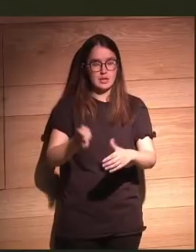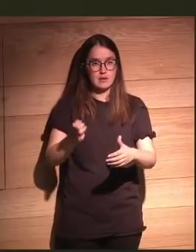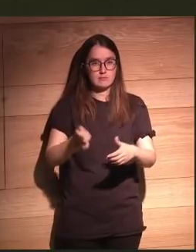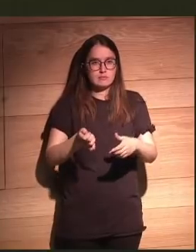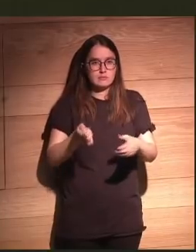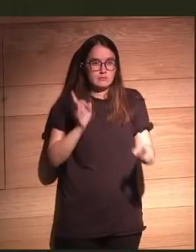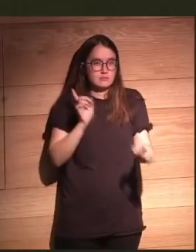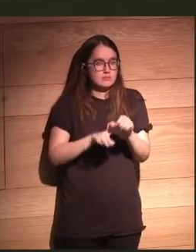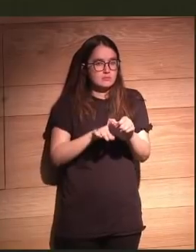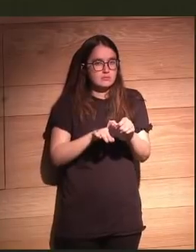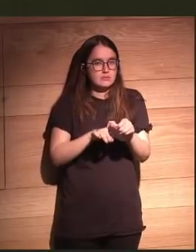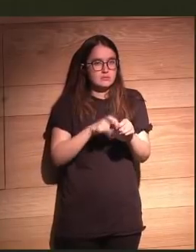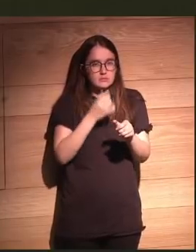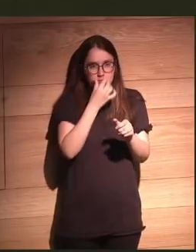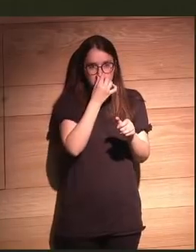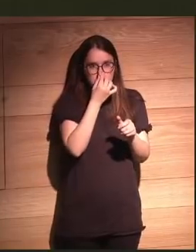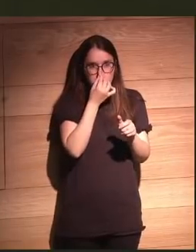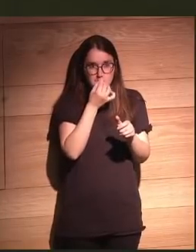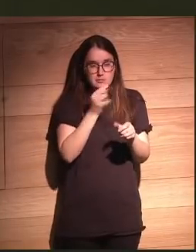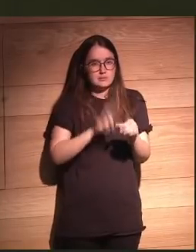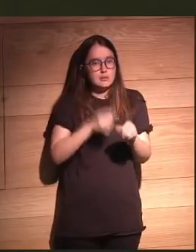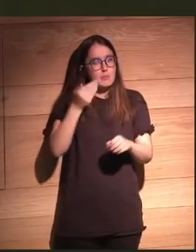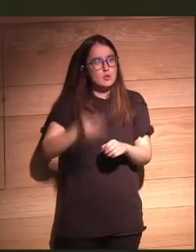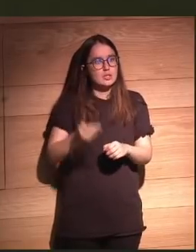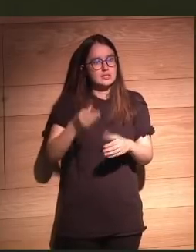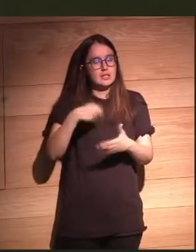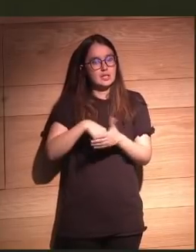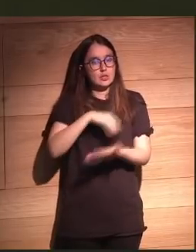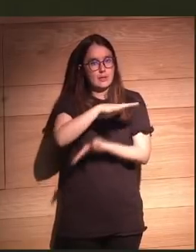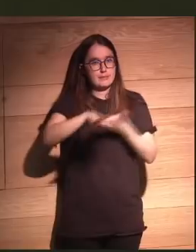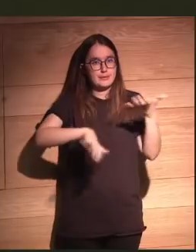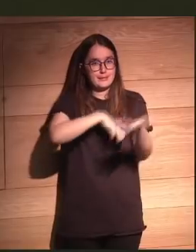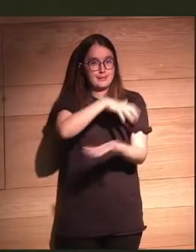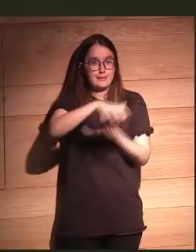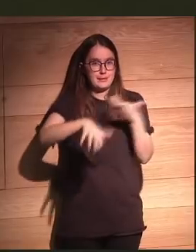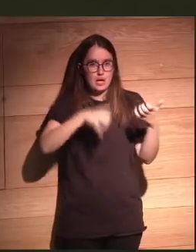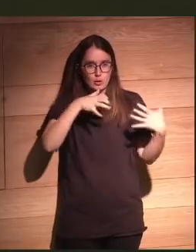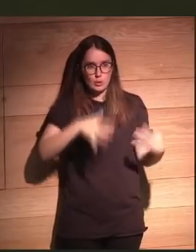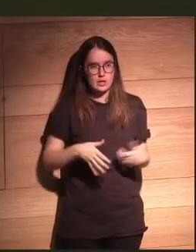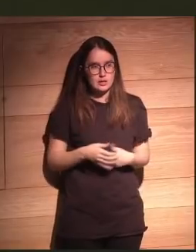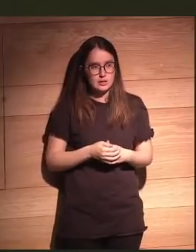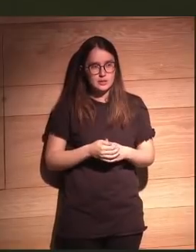dentro con importancia dentro del lío que tenemos encima de la mesa.